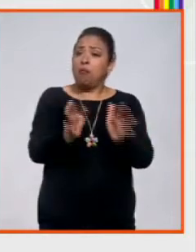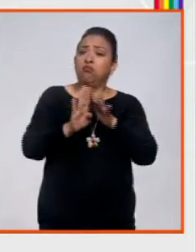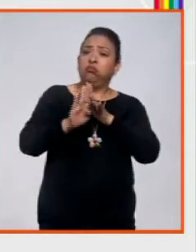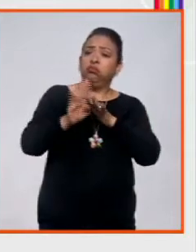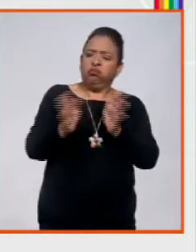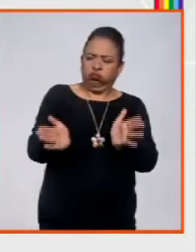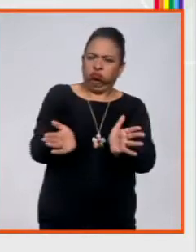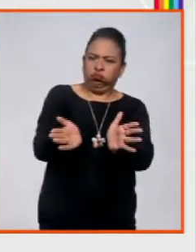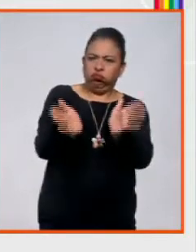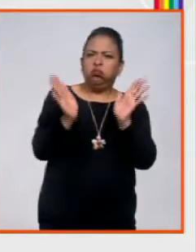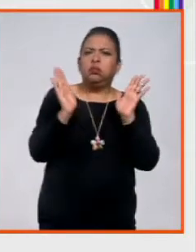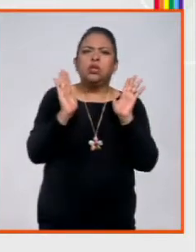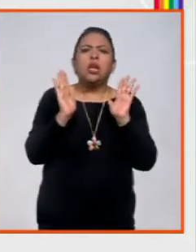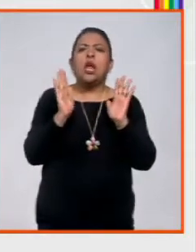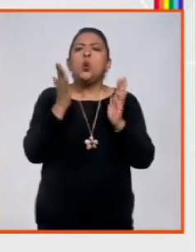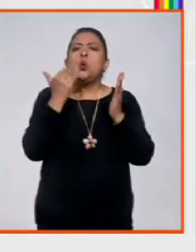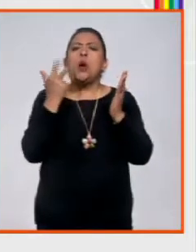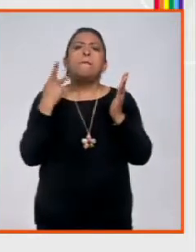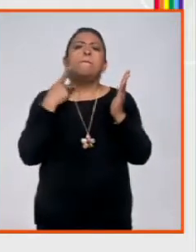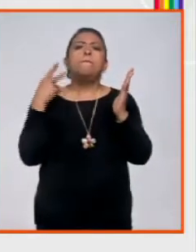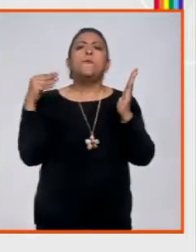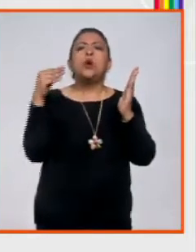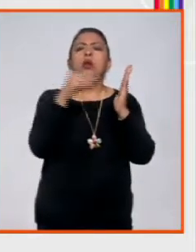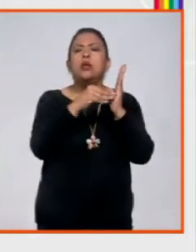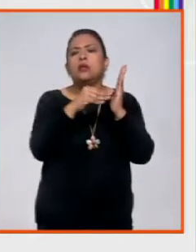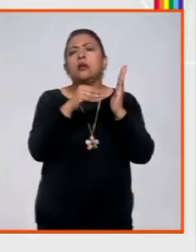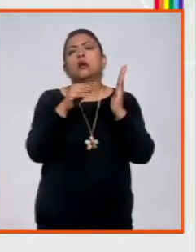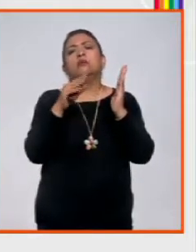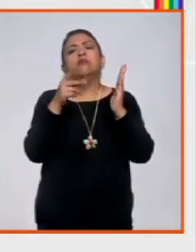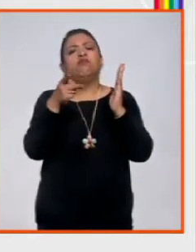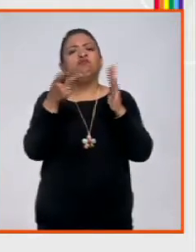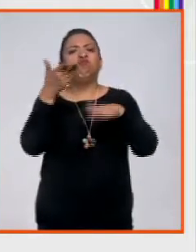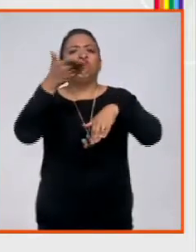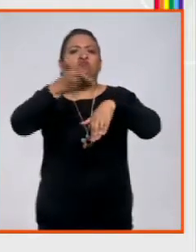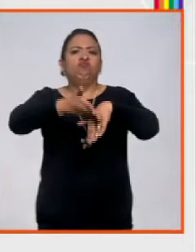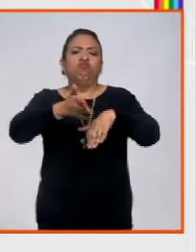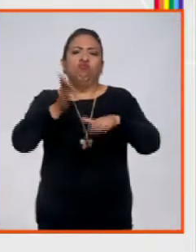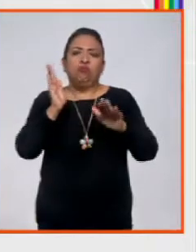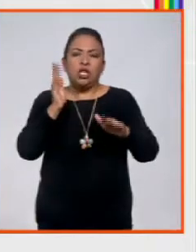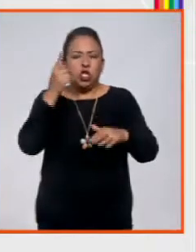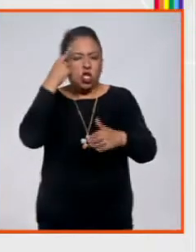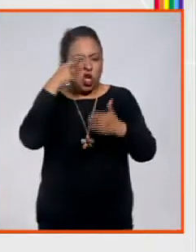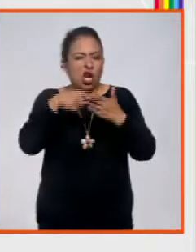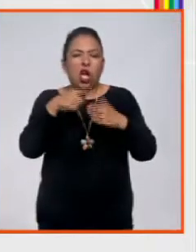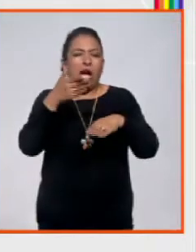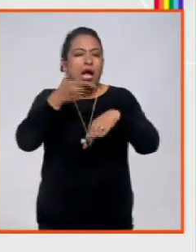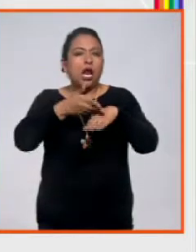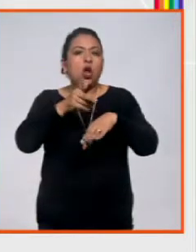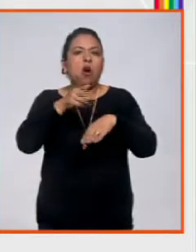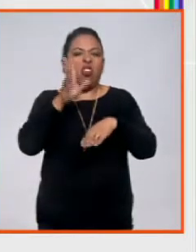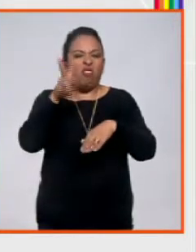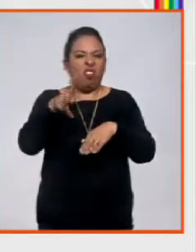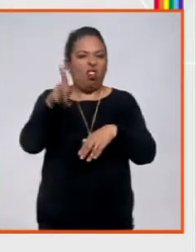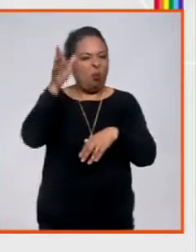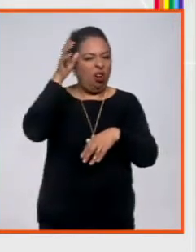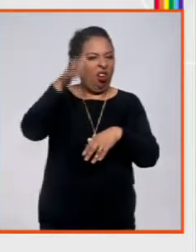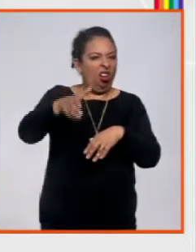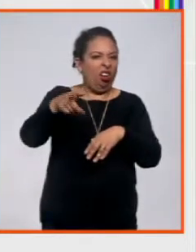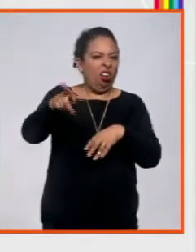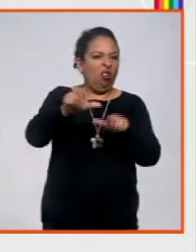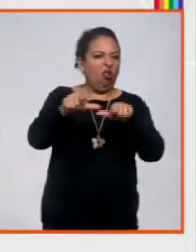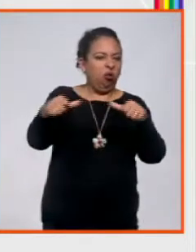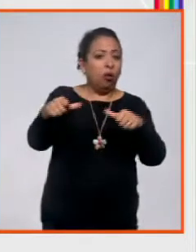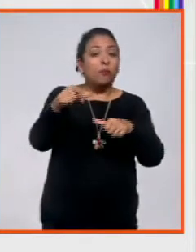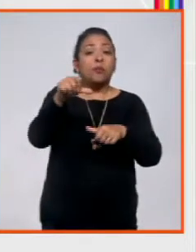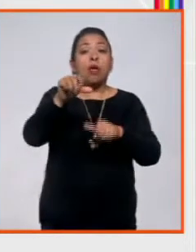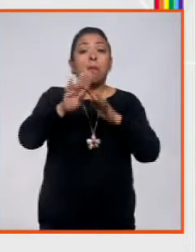flujos de inmigrantes y no tener políticas que prácticamente sanciones yo diría que criminalicen a los flujos migratorios hoy